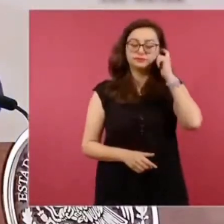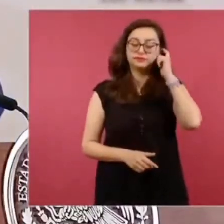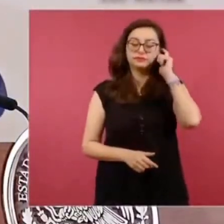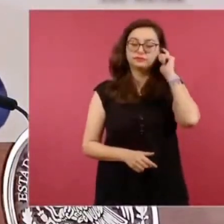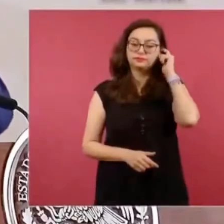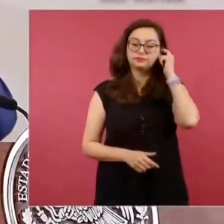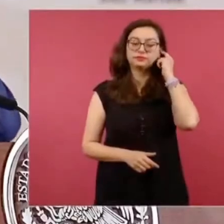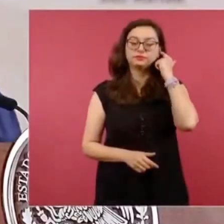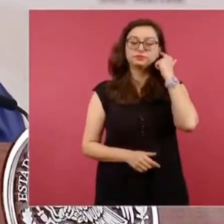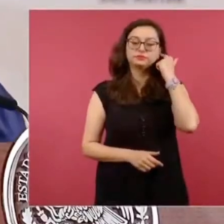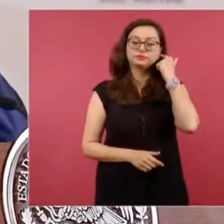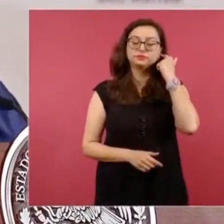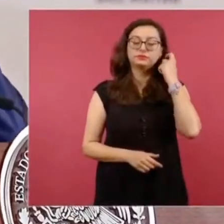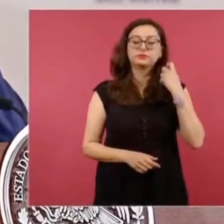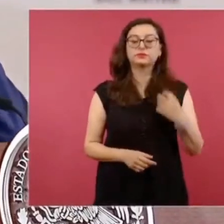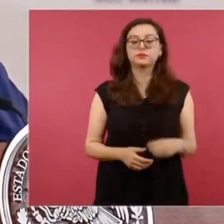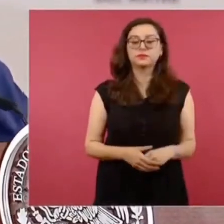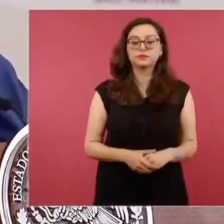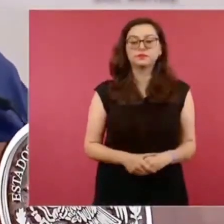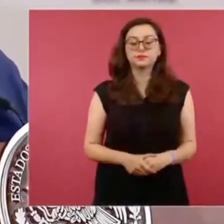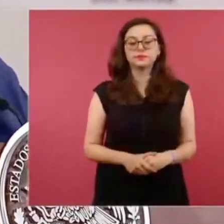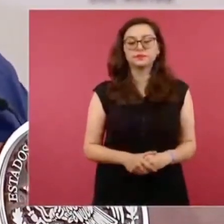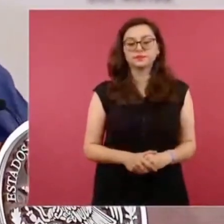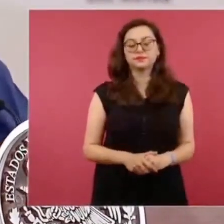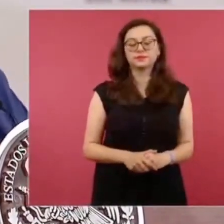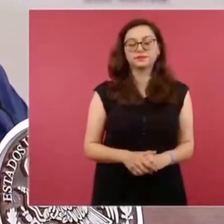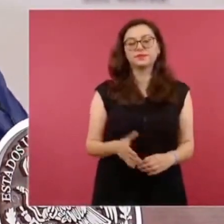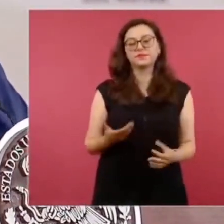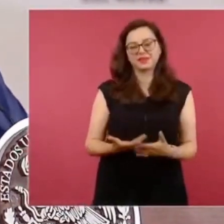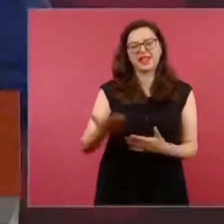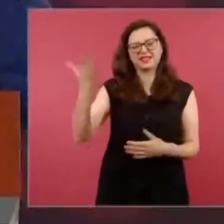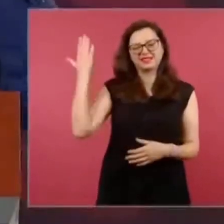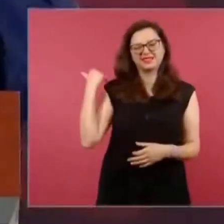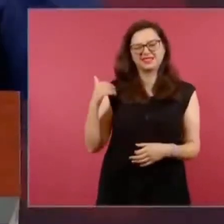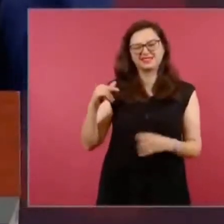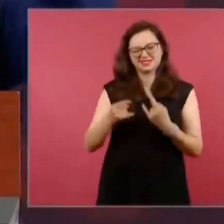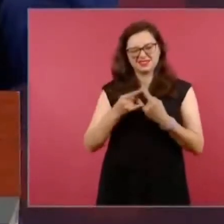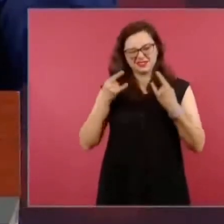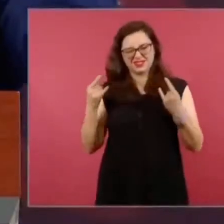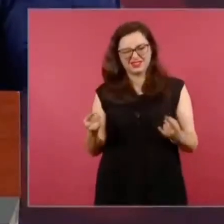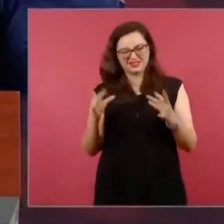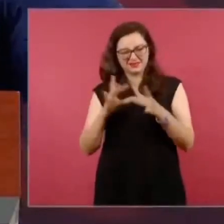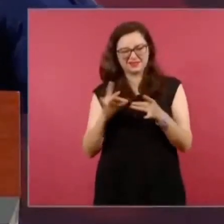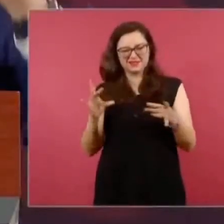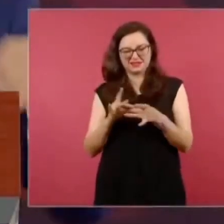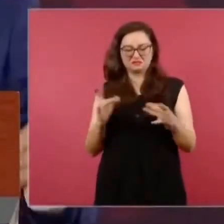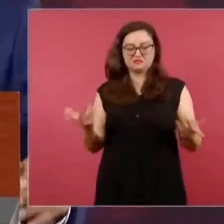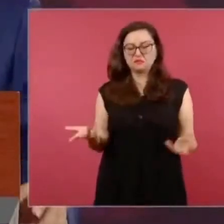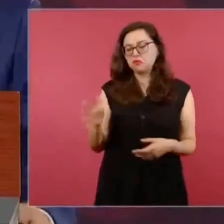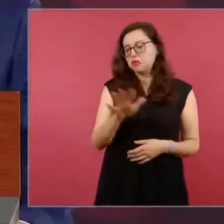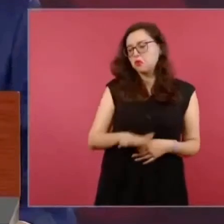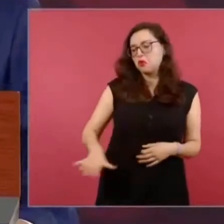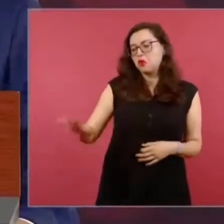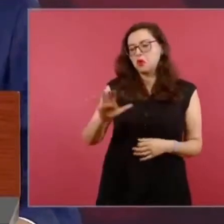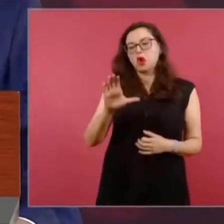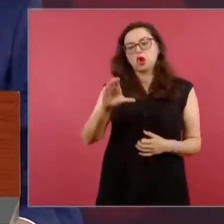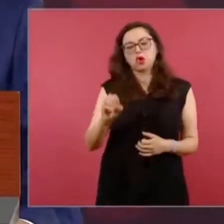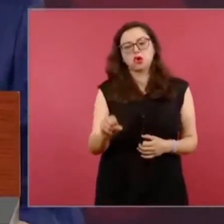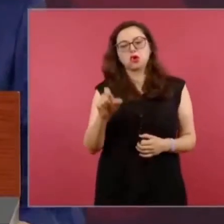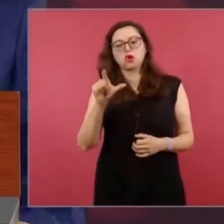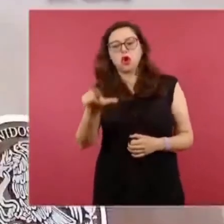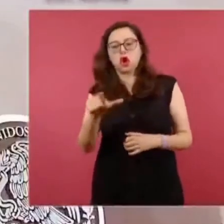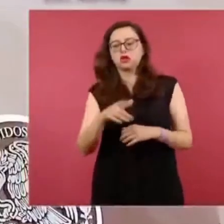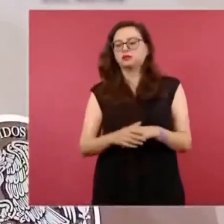Cómo hay vecinos que hacen fiestas toda la noche y ponen la música a